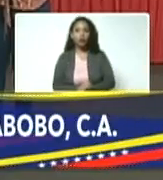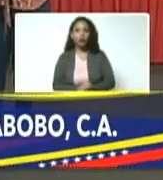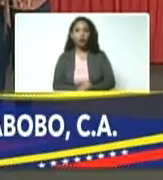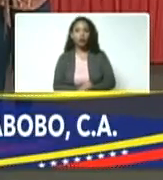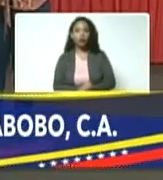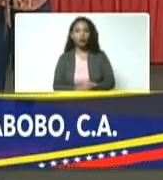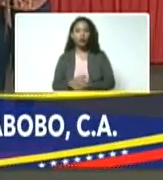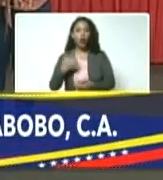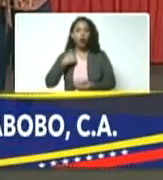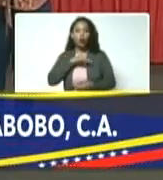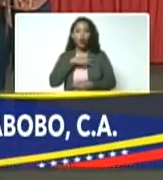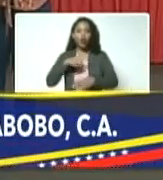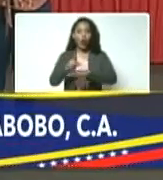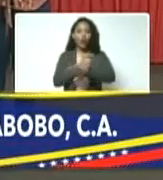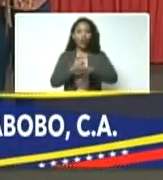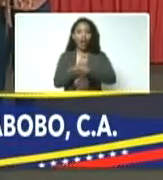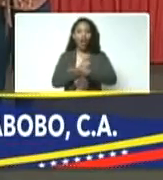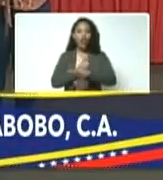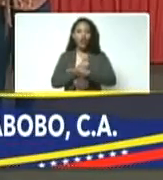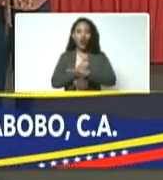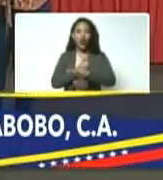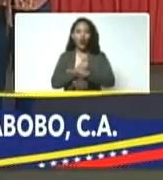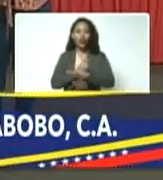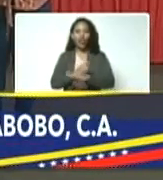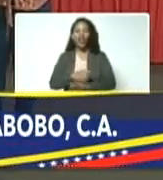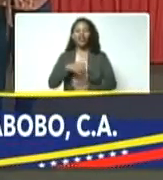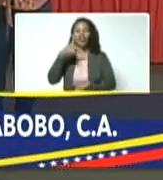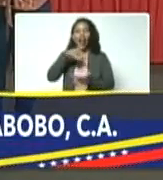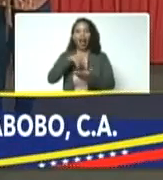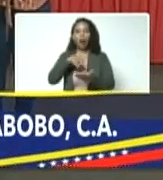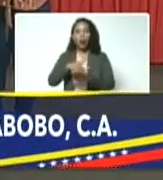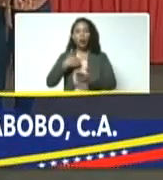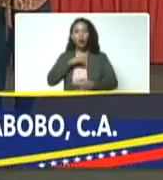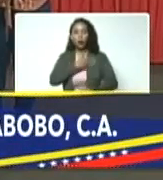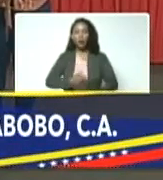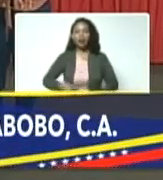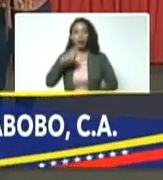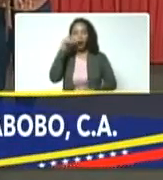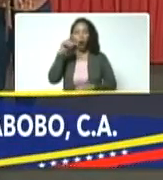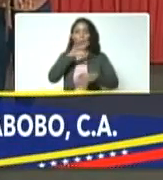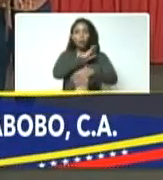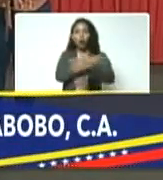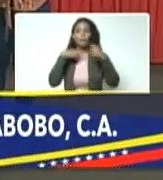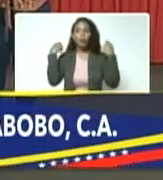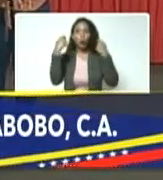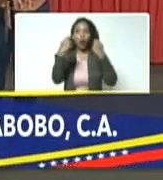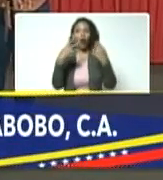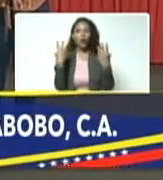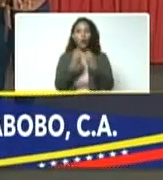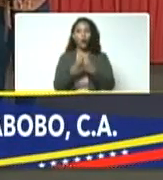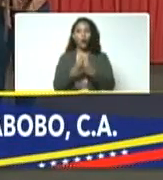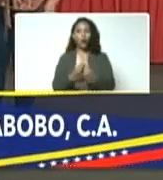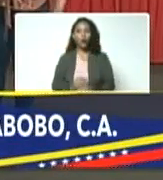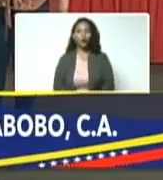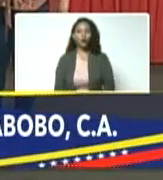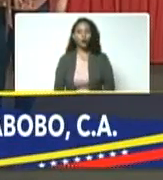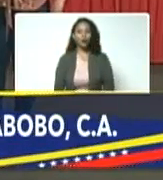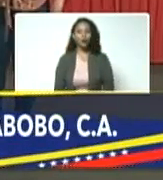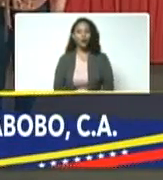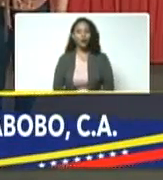con nuestro gobernador Rafael Lacava, nuestro presidente Nicolás Maduro, el poder popular que ha sido un gran protagonista para tener a